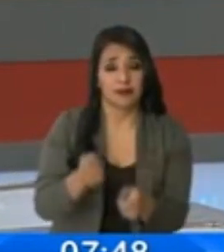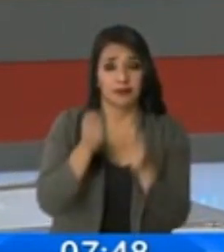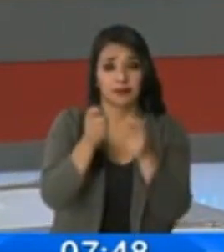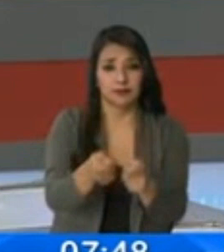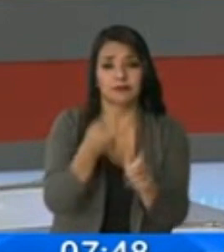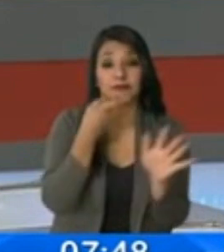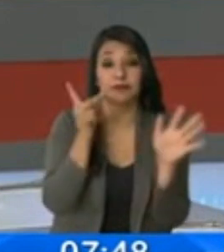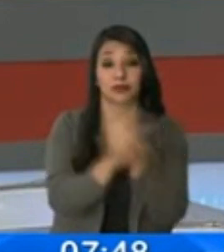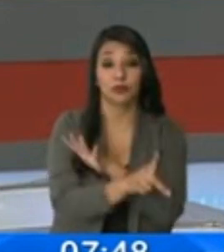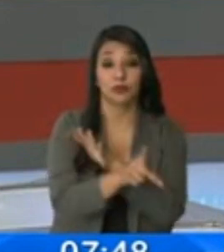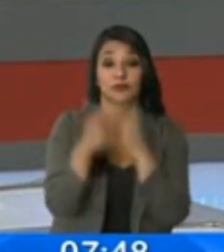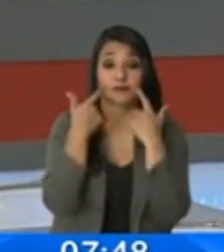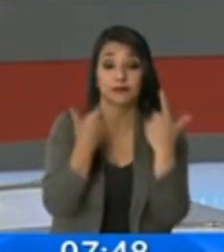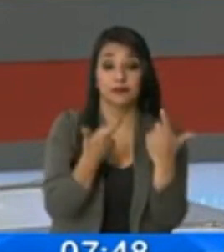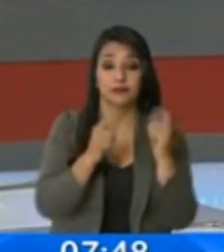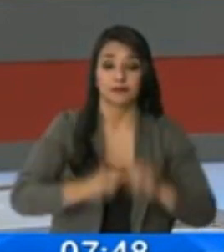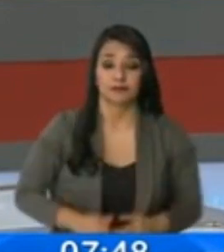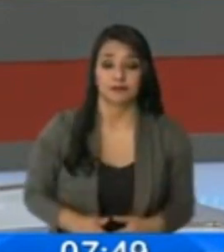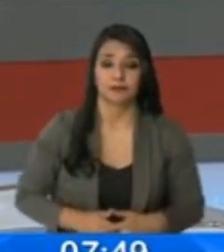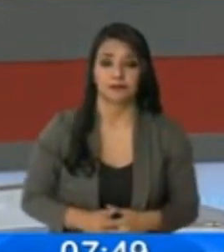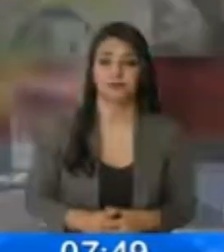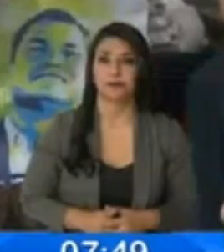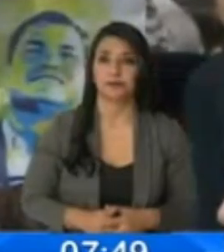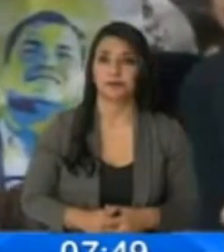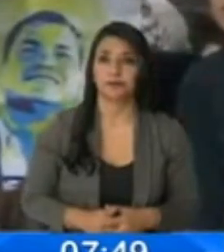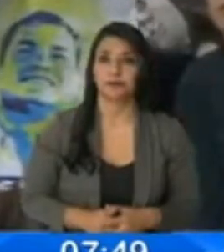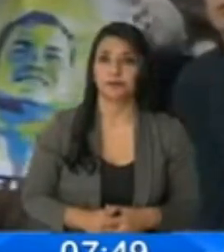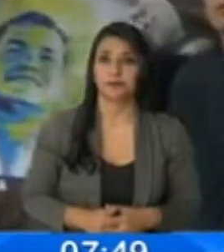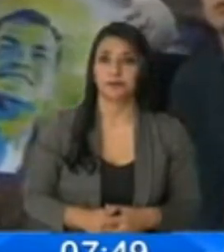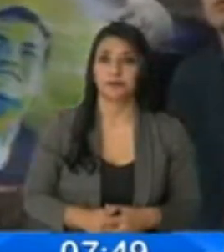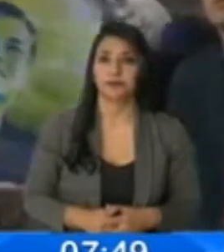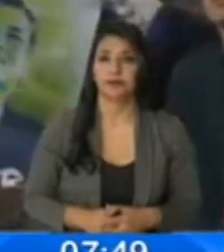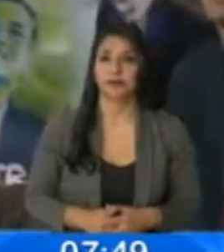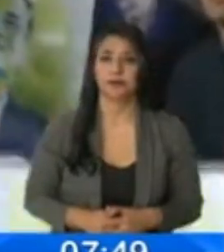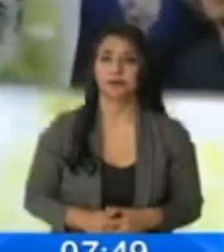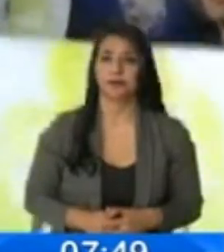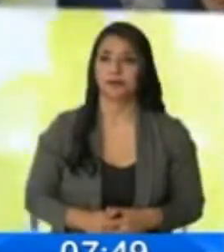la demanda en la fiscalía. Le contamos.